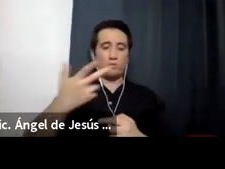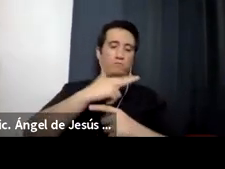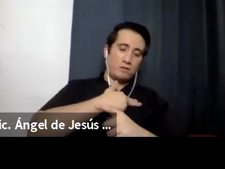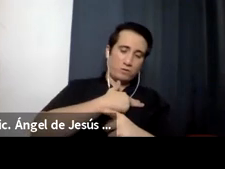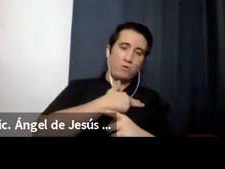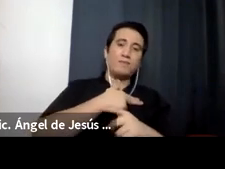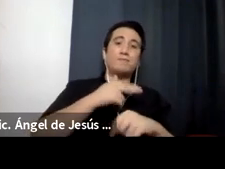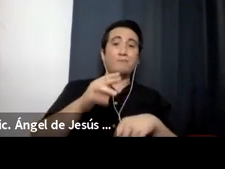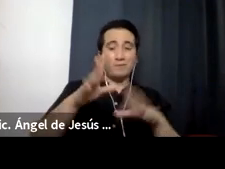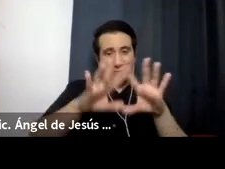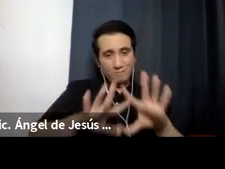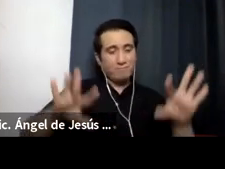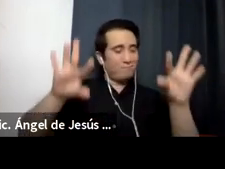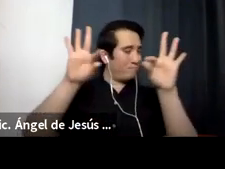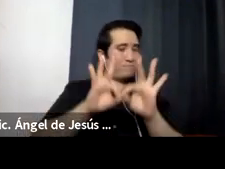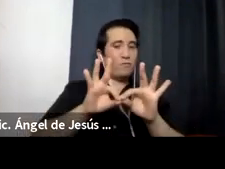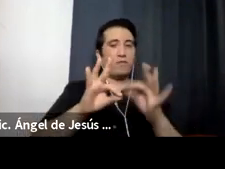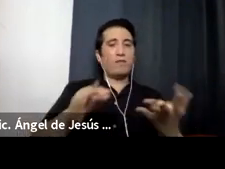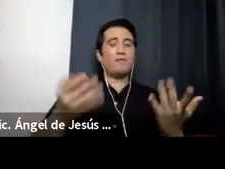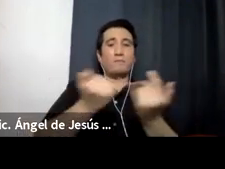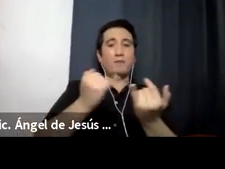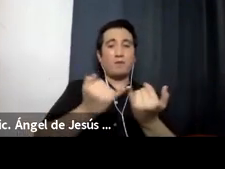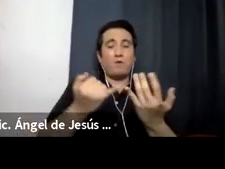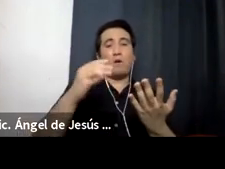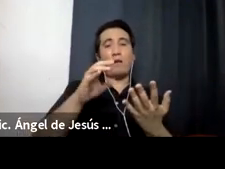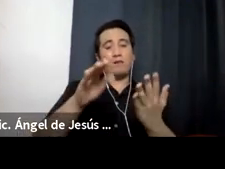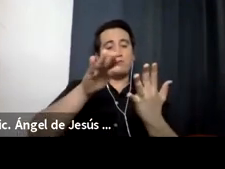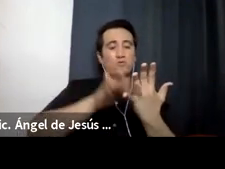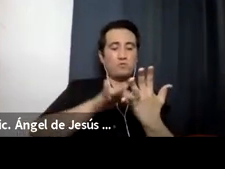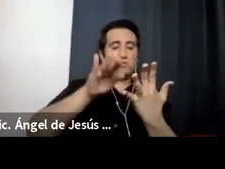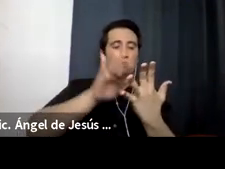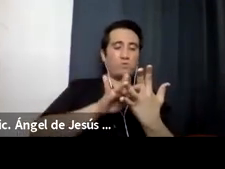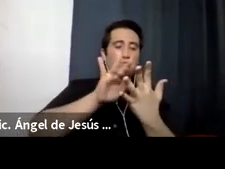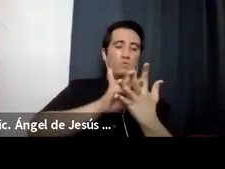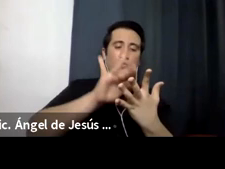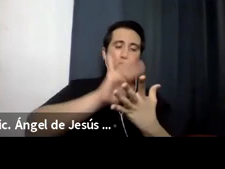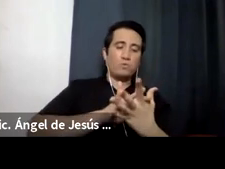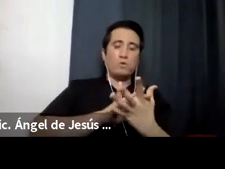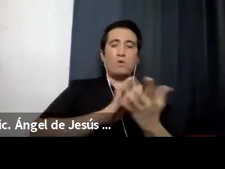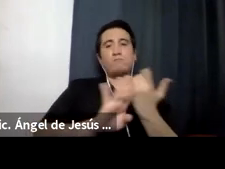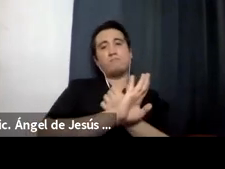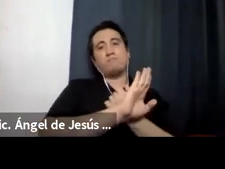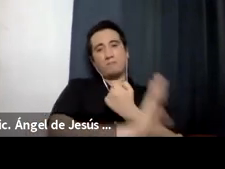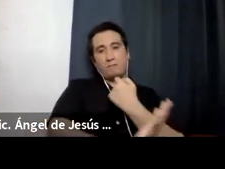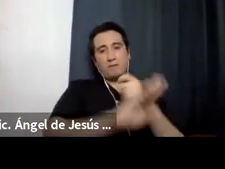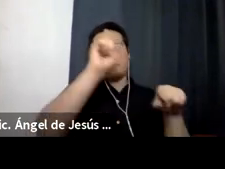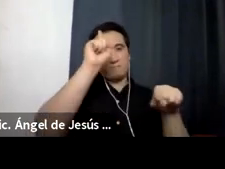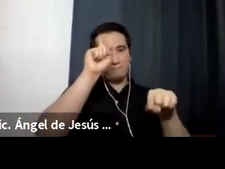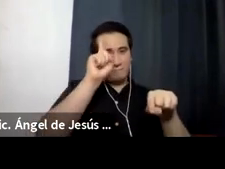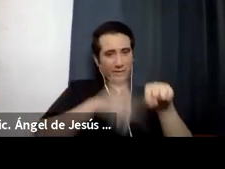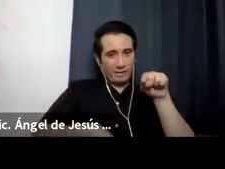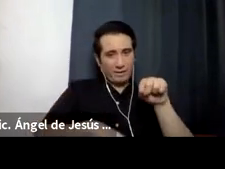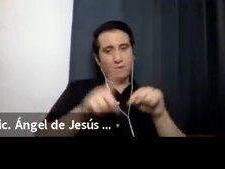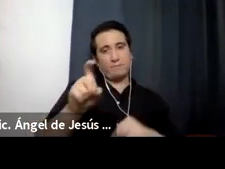es muy, muy importante secar entre los dedos para que se evite y se quite el exceso de